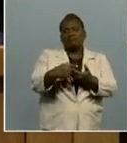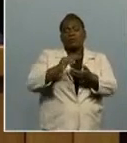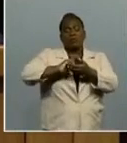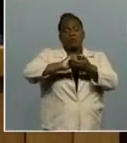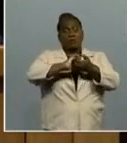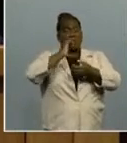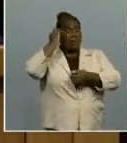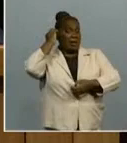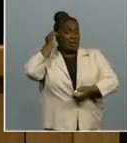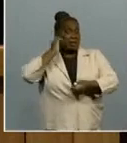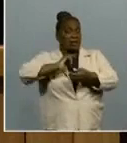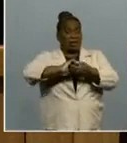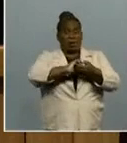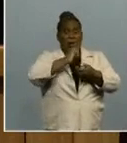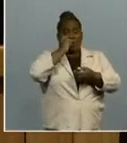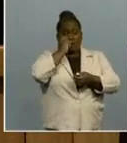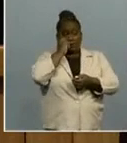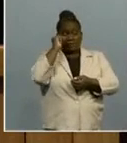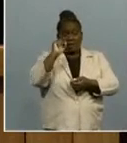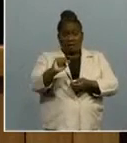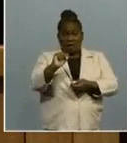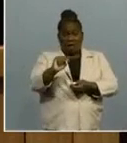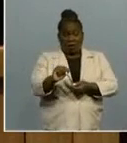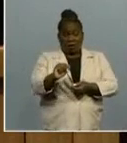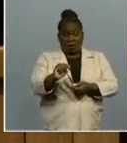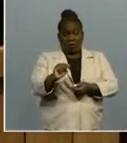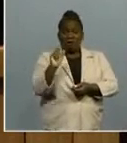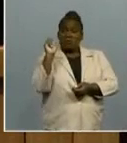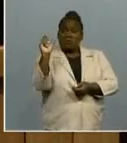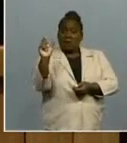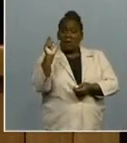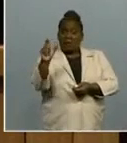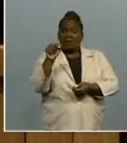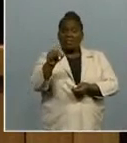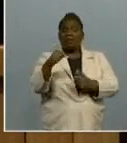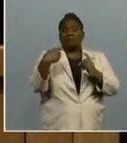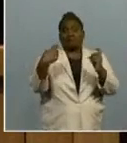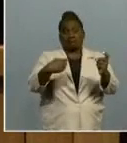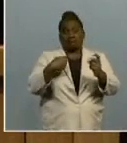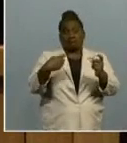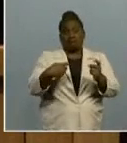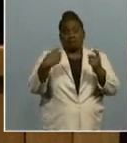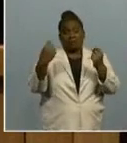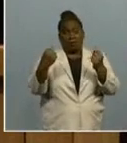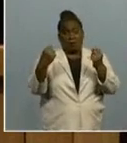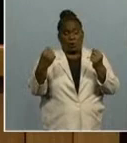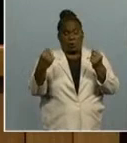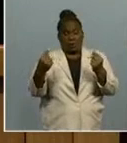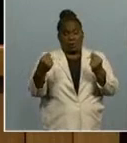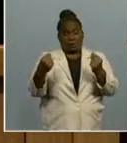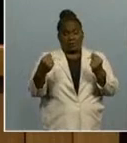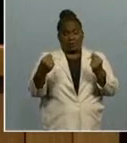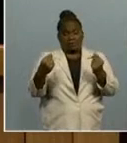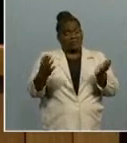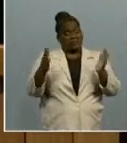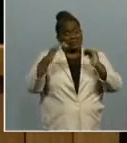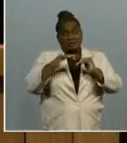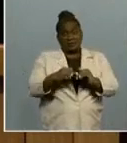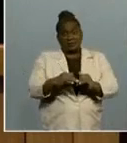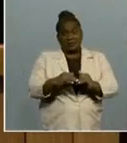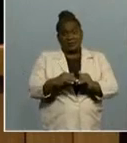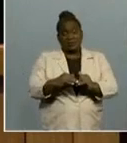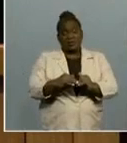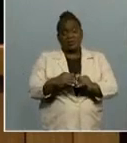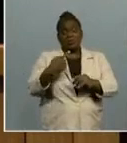compañeros permítanme ahora unas palabras sobre la crucial batalla económica sin la cual todas las demás pueden